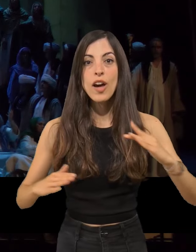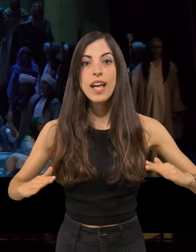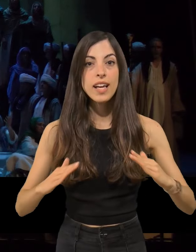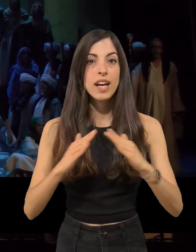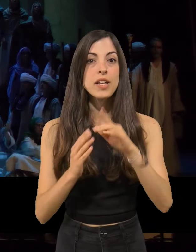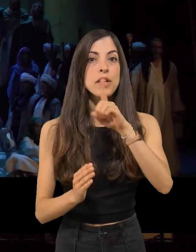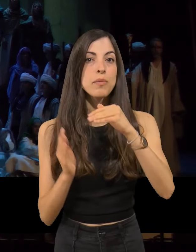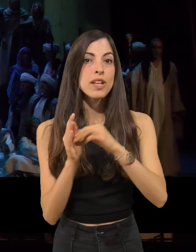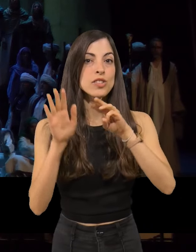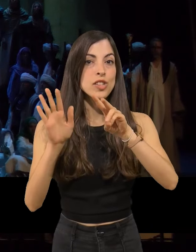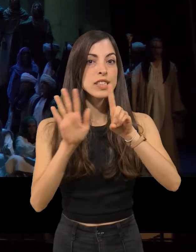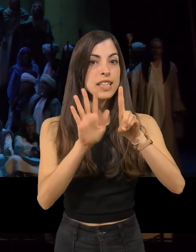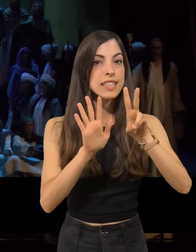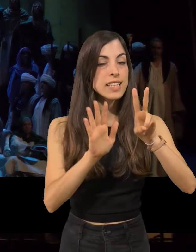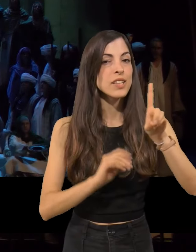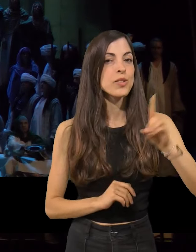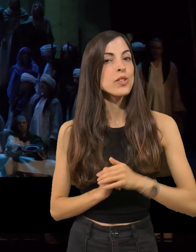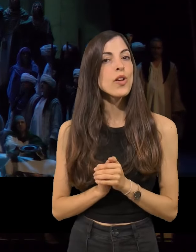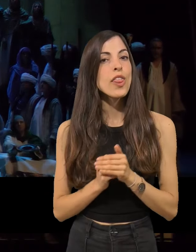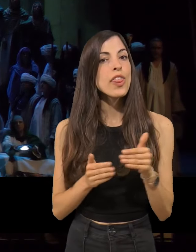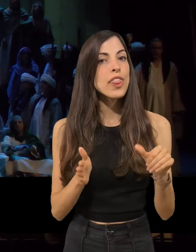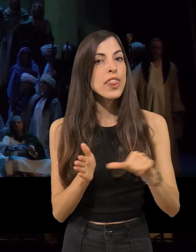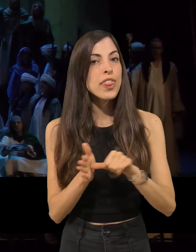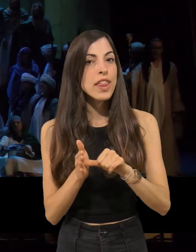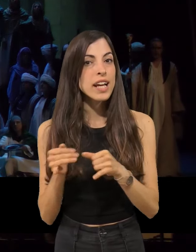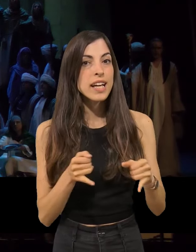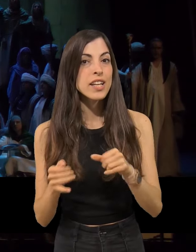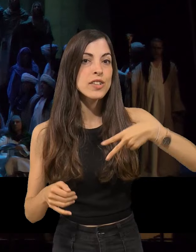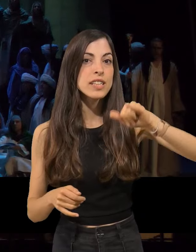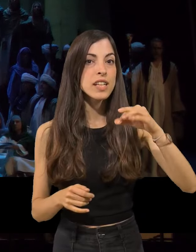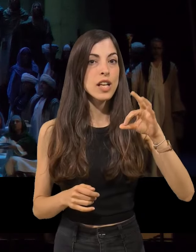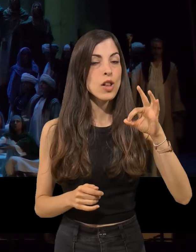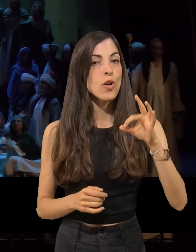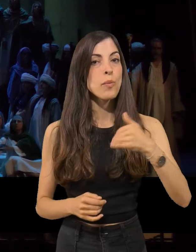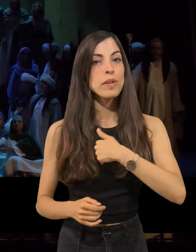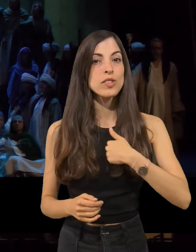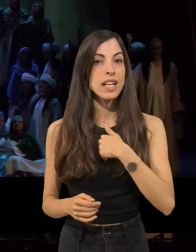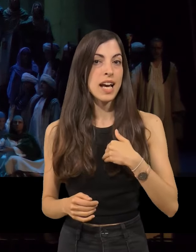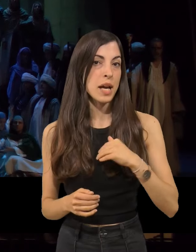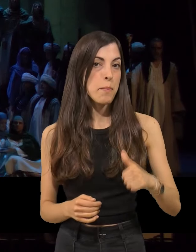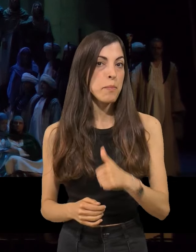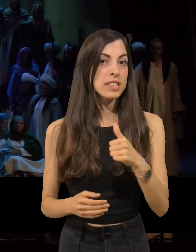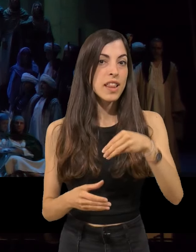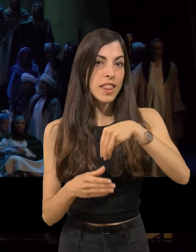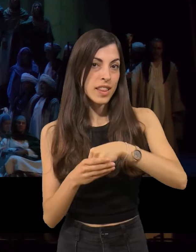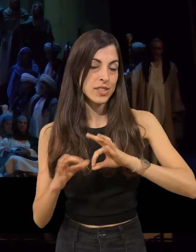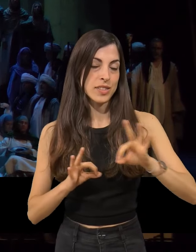en El Cairo, muy cerca del Nilo, que es un personaje más de esta obra maestra de la lírica.